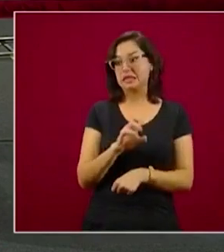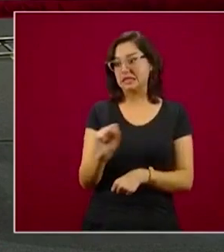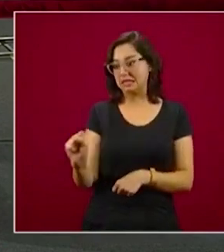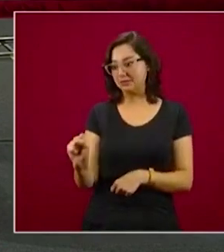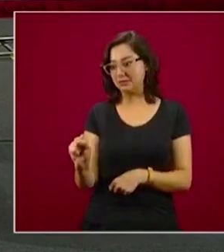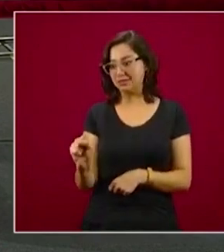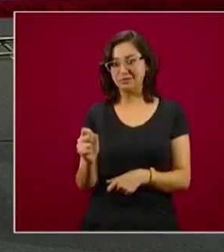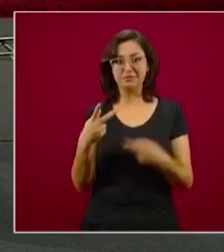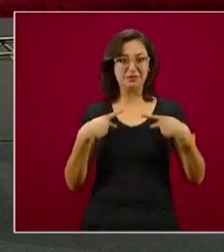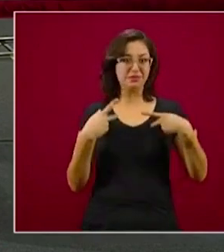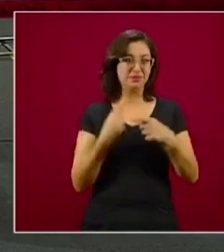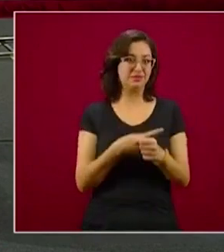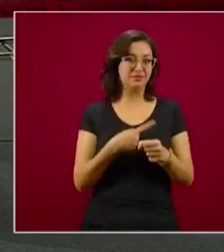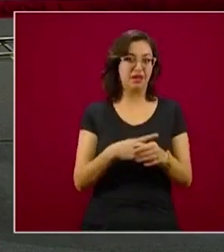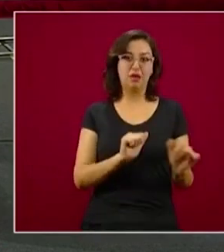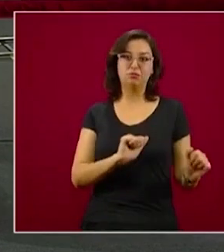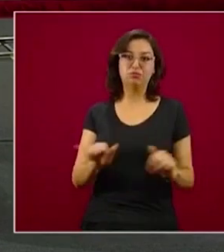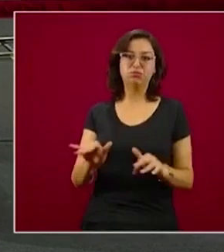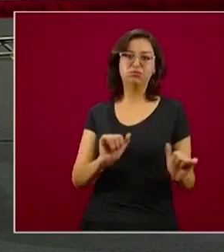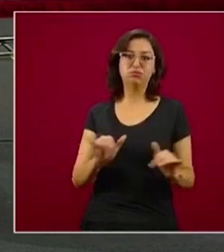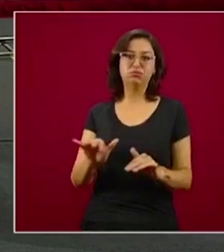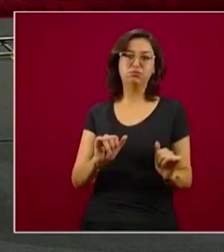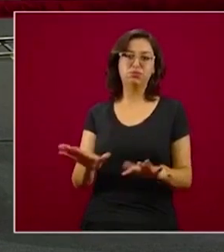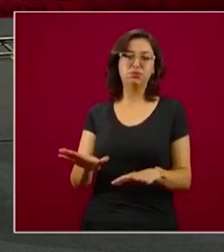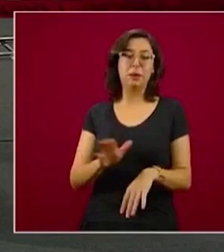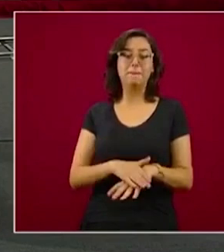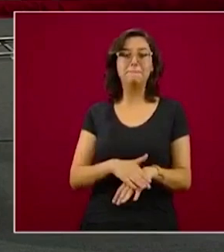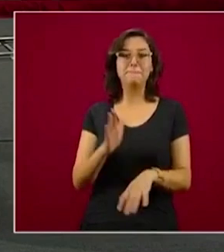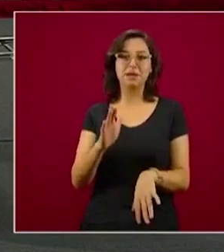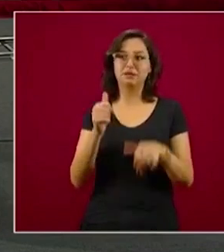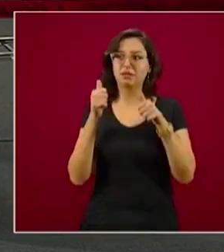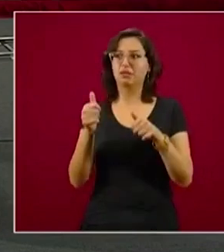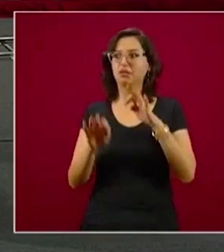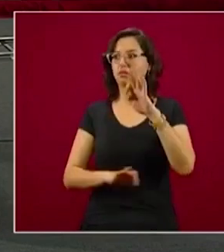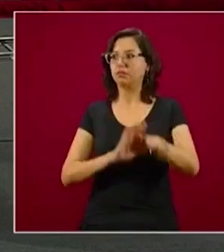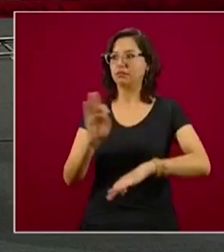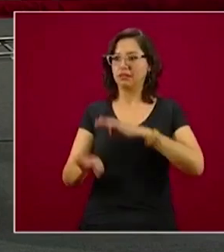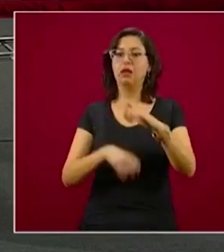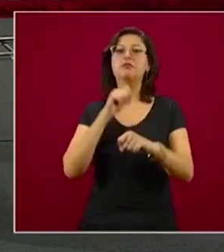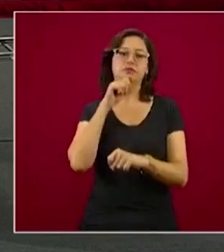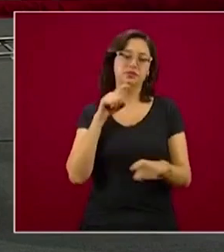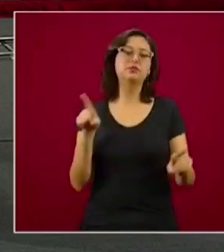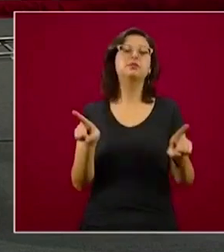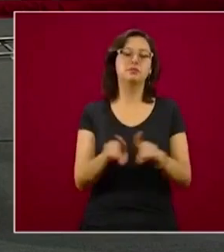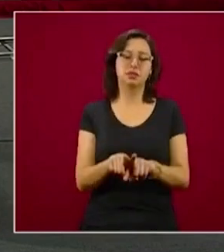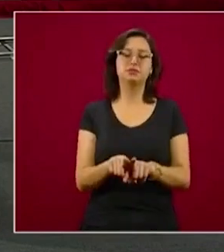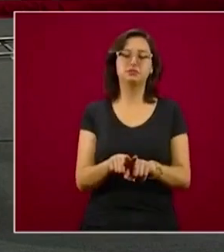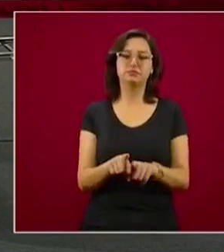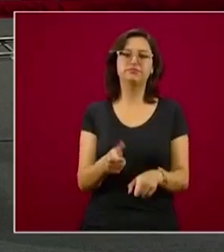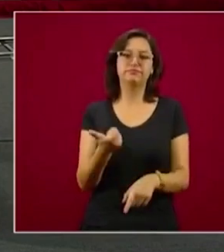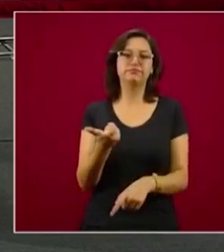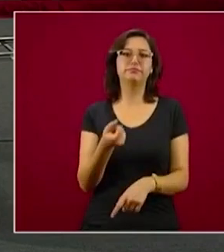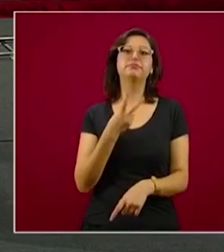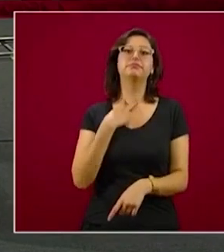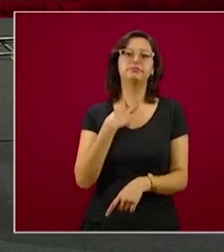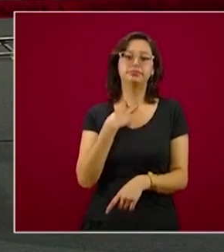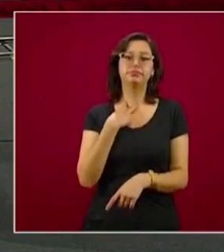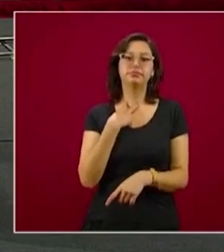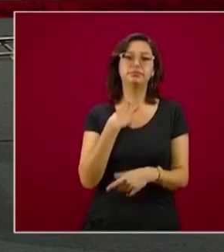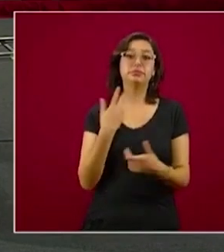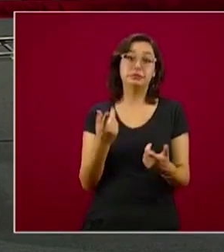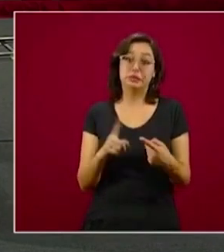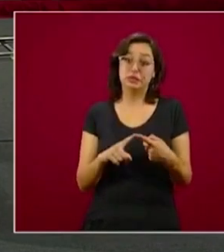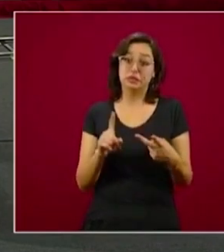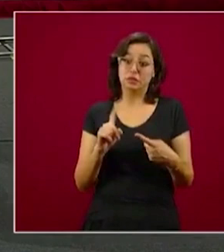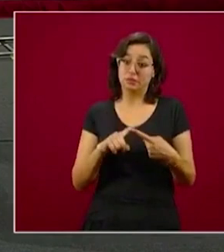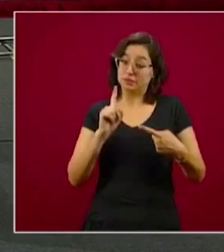pacientes con enfermedad COVID en los hospitales. Y eso también tiene un costo humano y